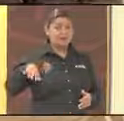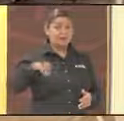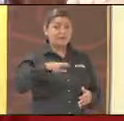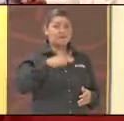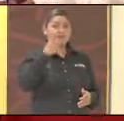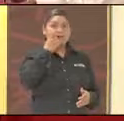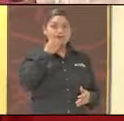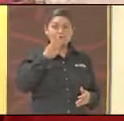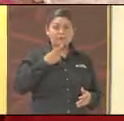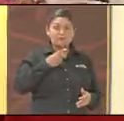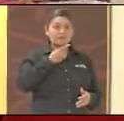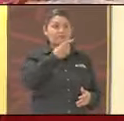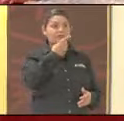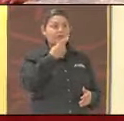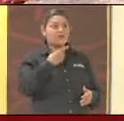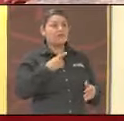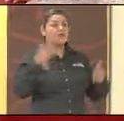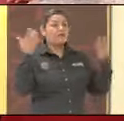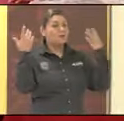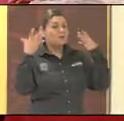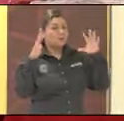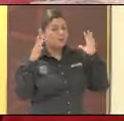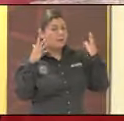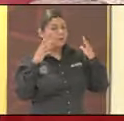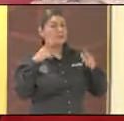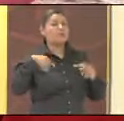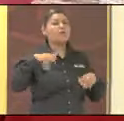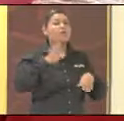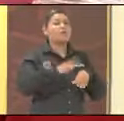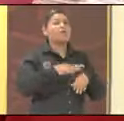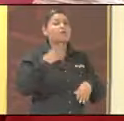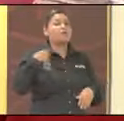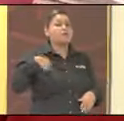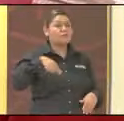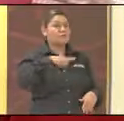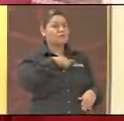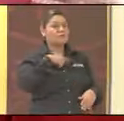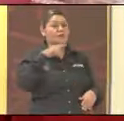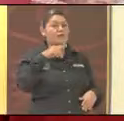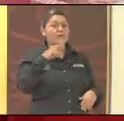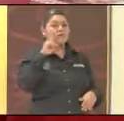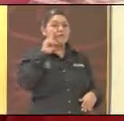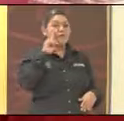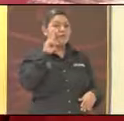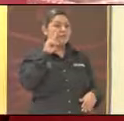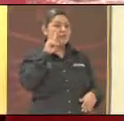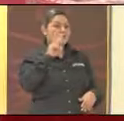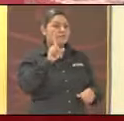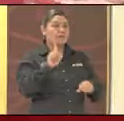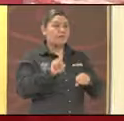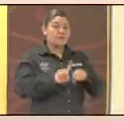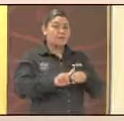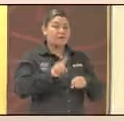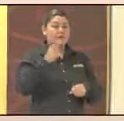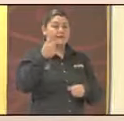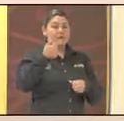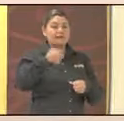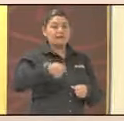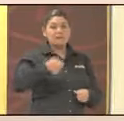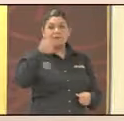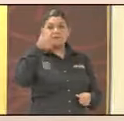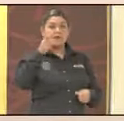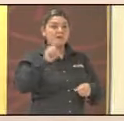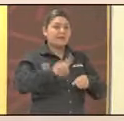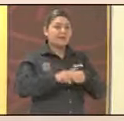dice, lo aplaude y lo celebra, porque somos congruentes con la visión desde el primer día, de brindar